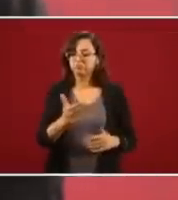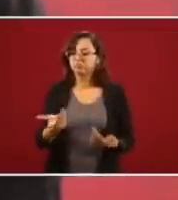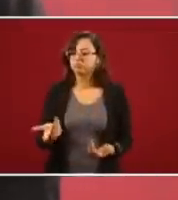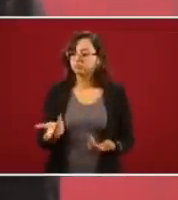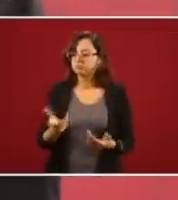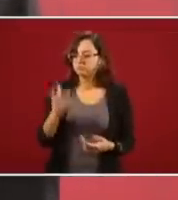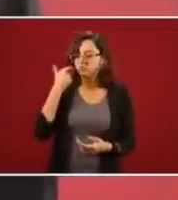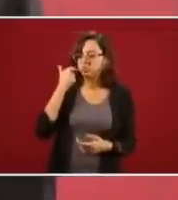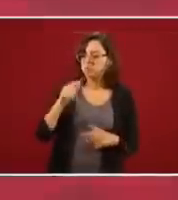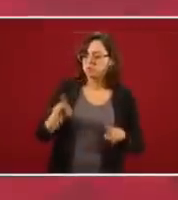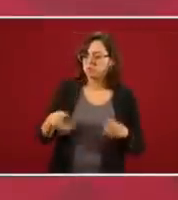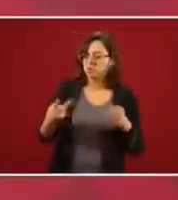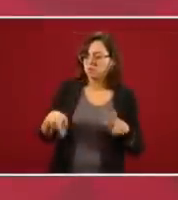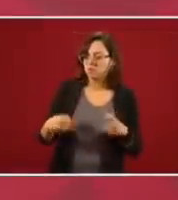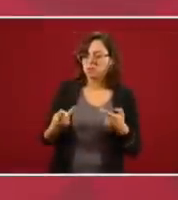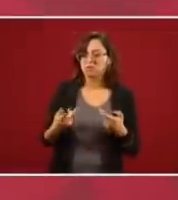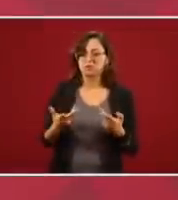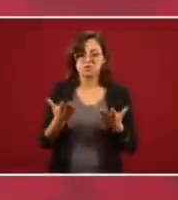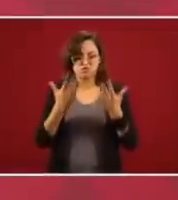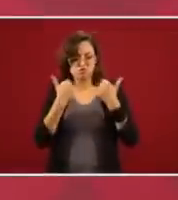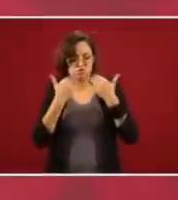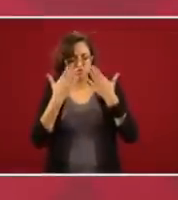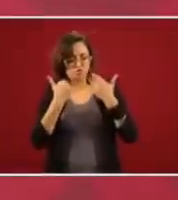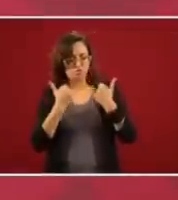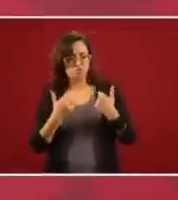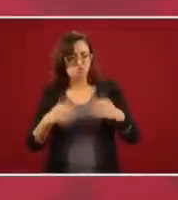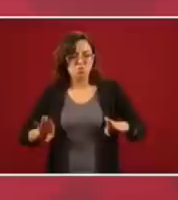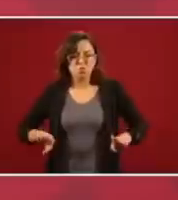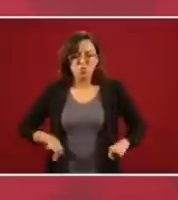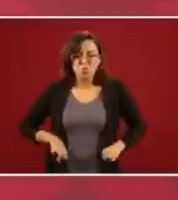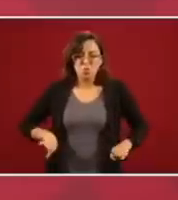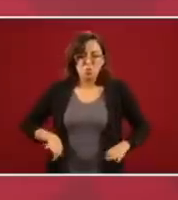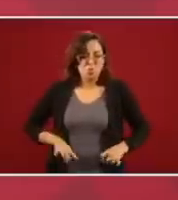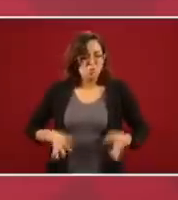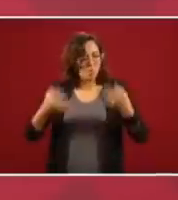limitarse y sin escrúpulos